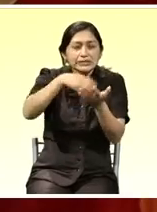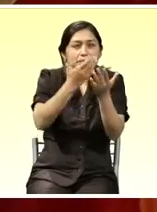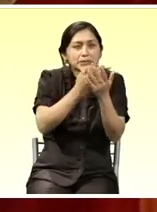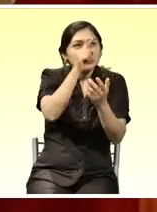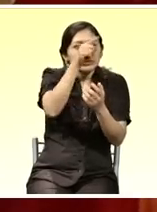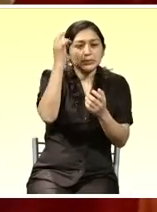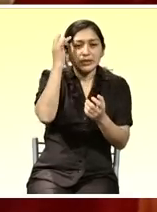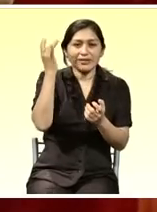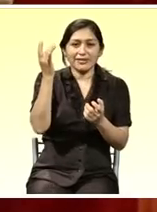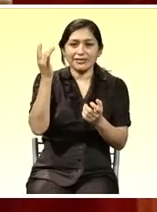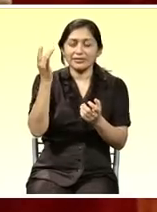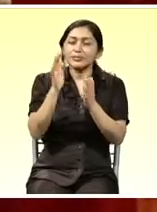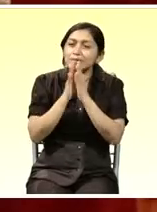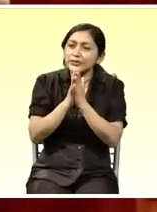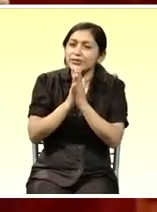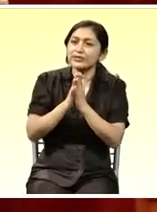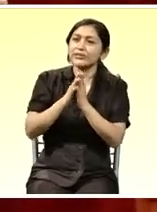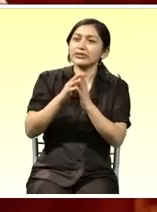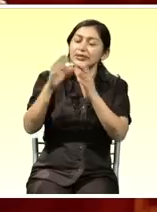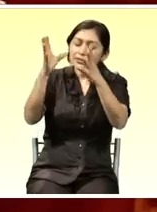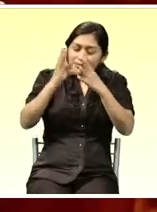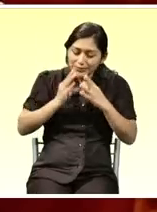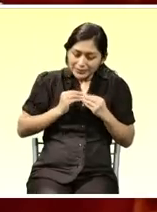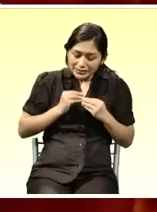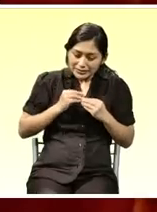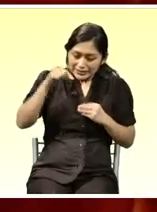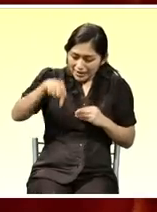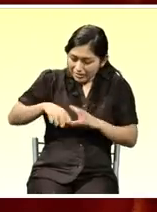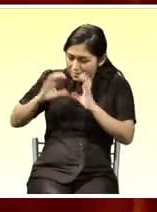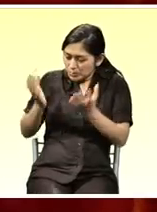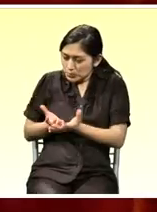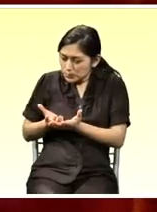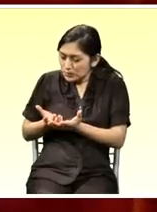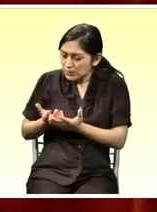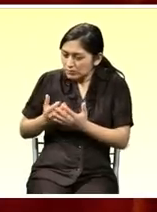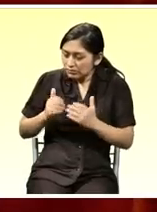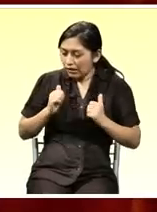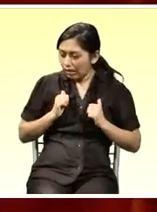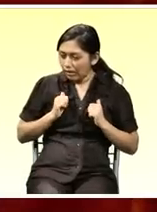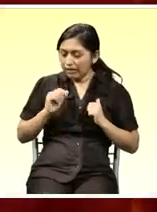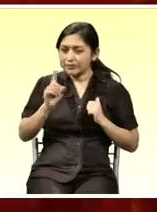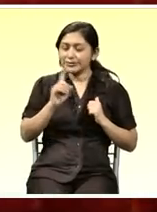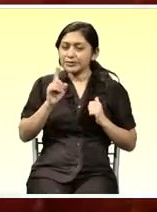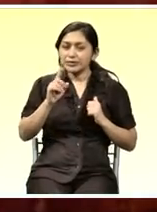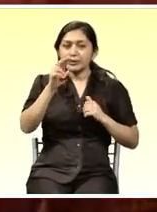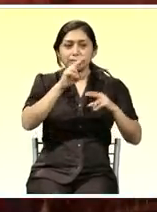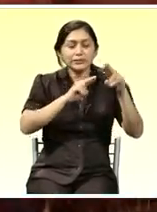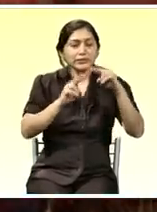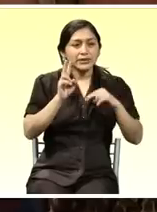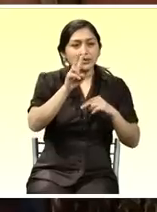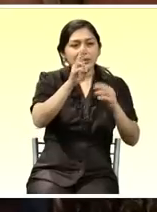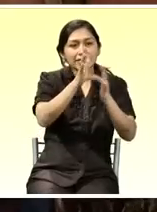el que no hallando descanso en este mundo, sino en Jesús sacramentado, se aquieten